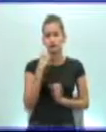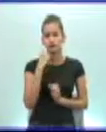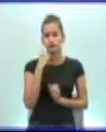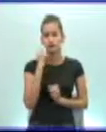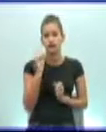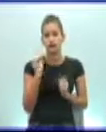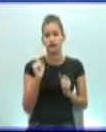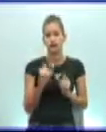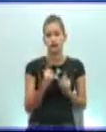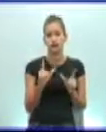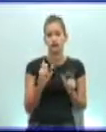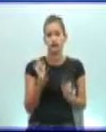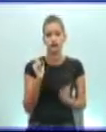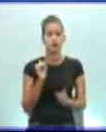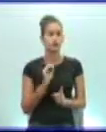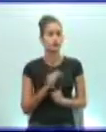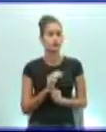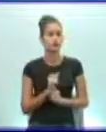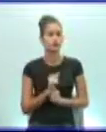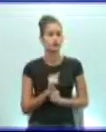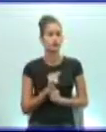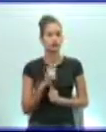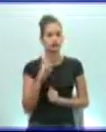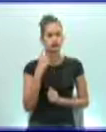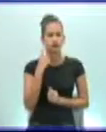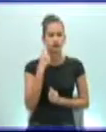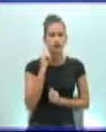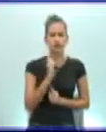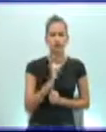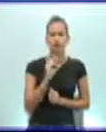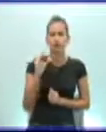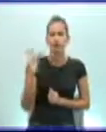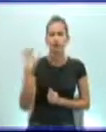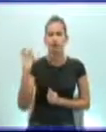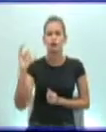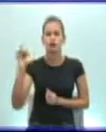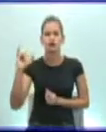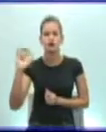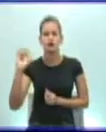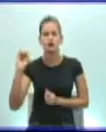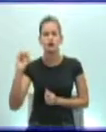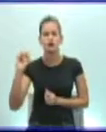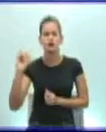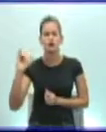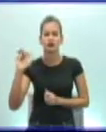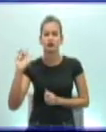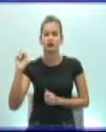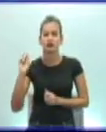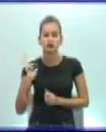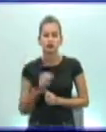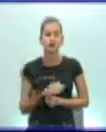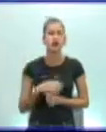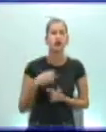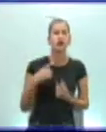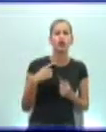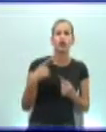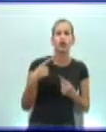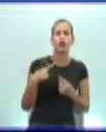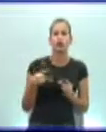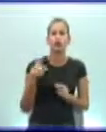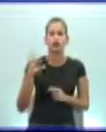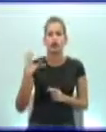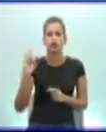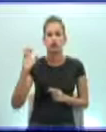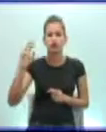vamos a estar viendo dominios y conjuntos numéricos y también trabajo algebraico. Sin más, vamos a la